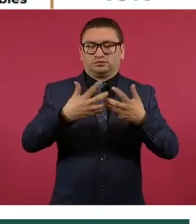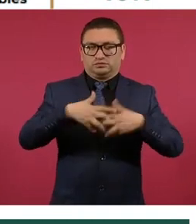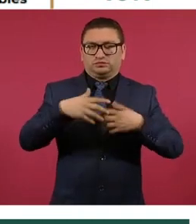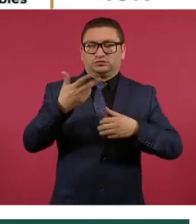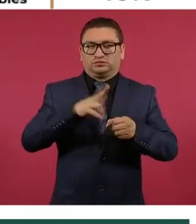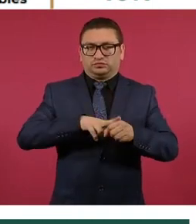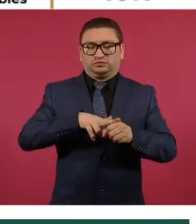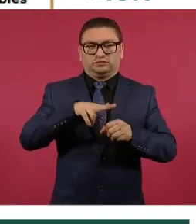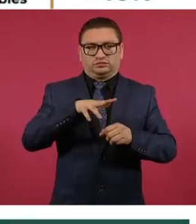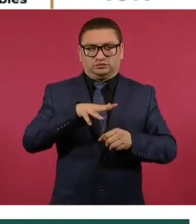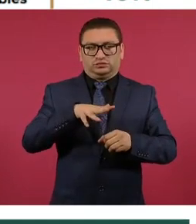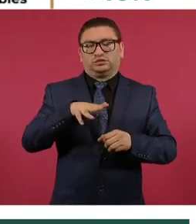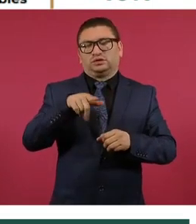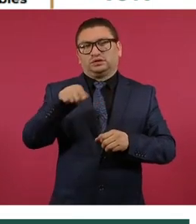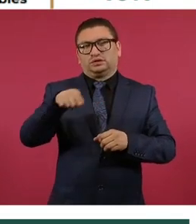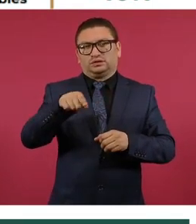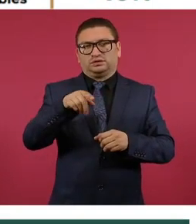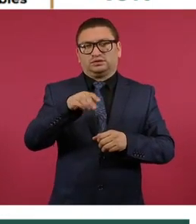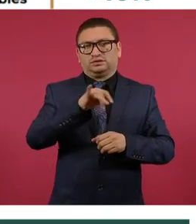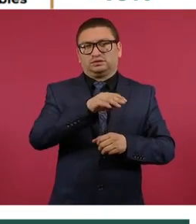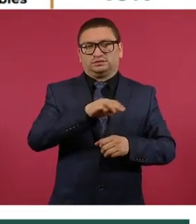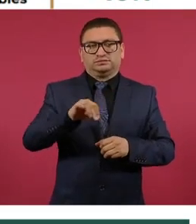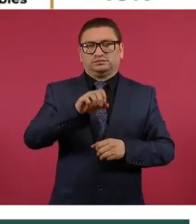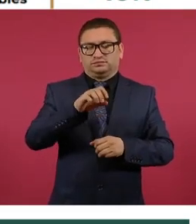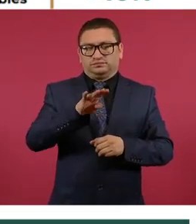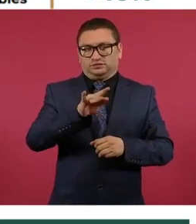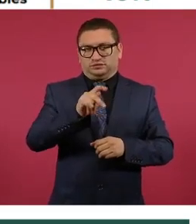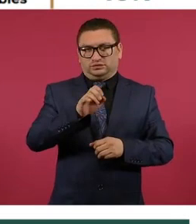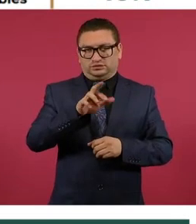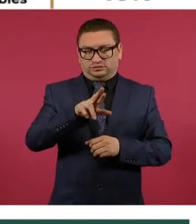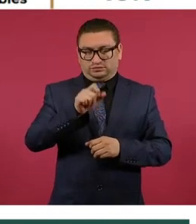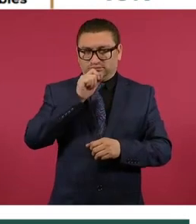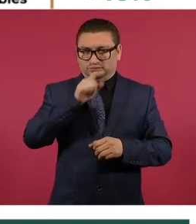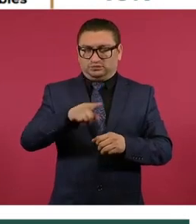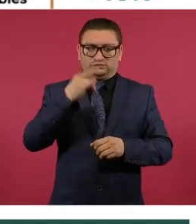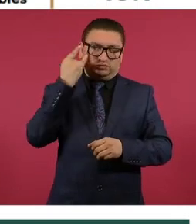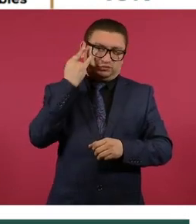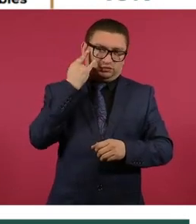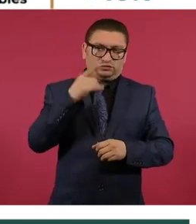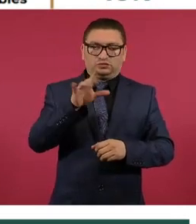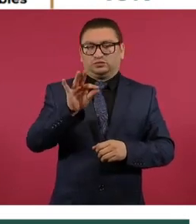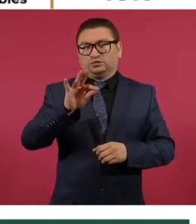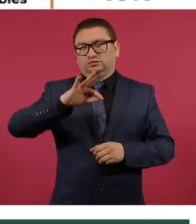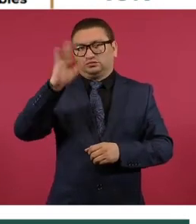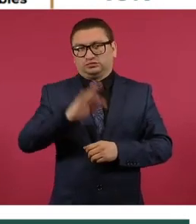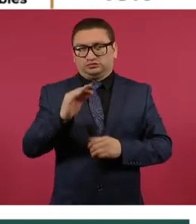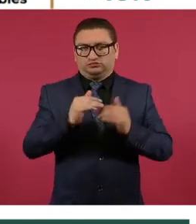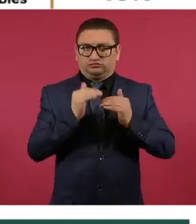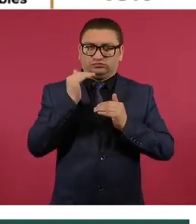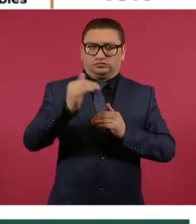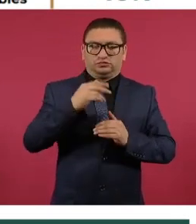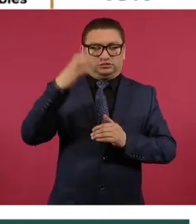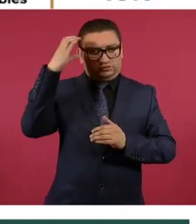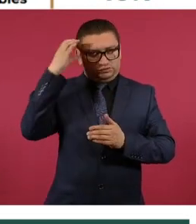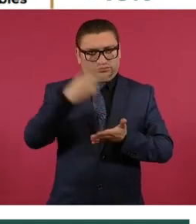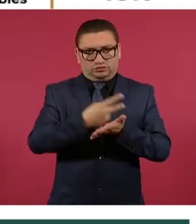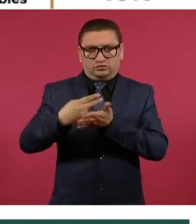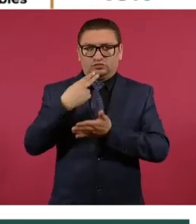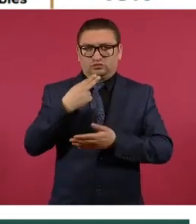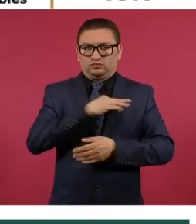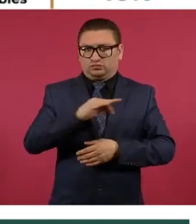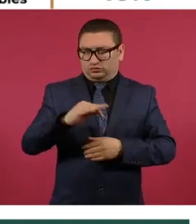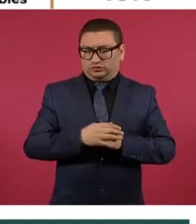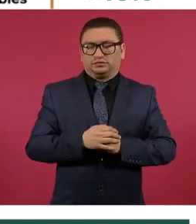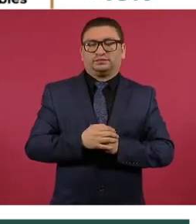los hospitales eh transferidos al Ims bienestar en Campeche además ha incrementado un 40% el número de las camas censables